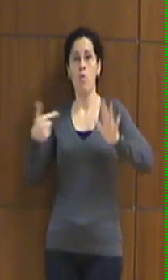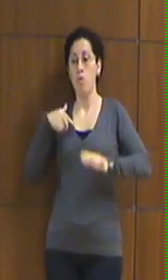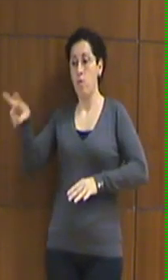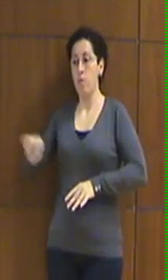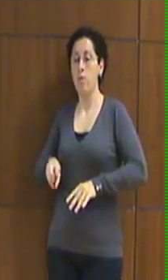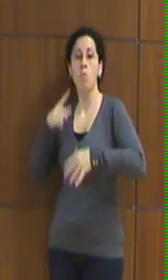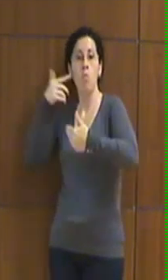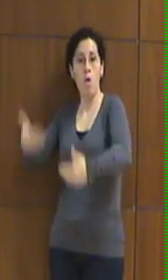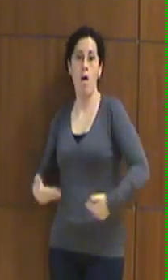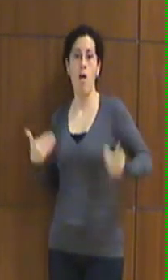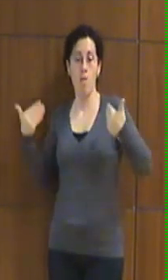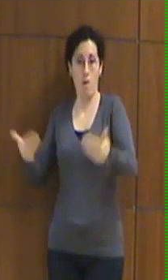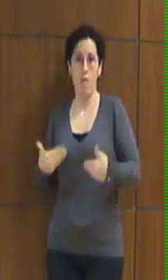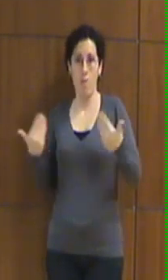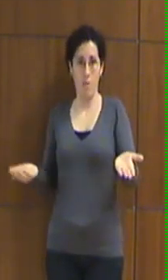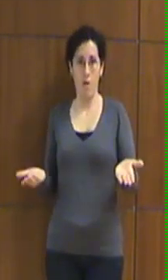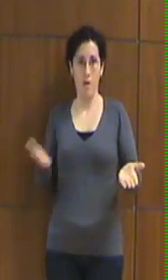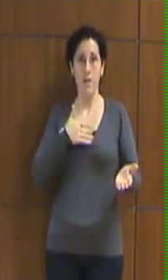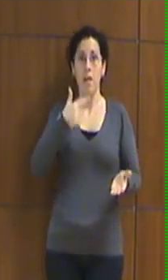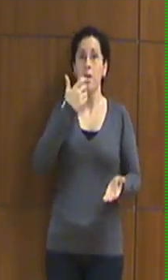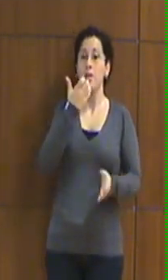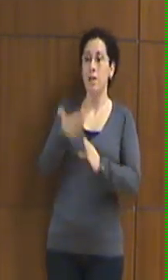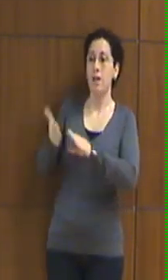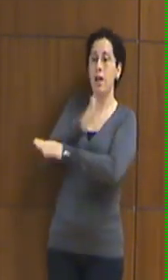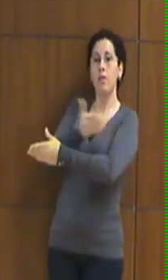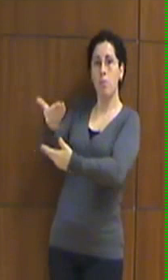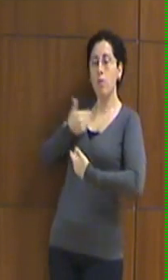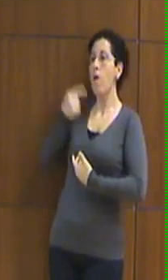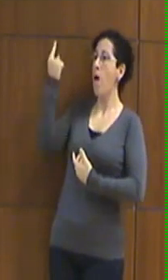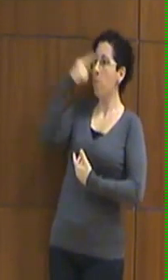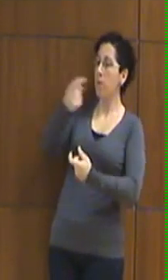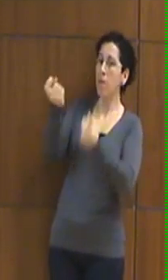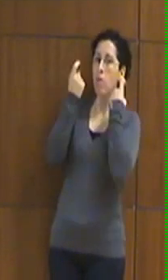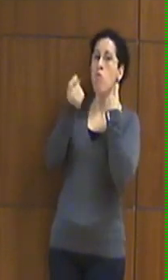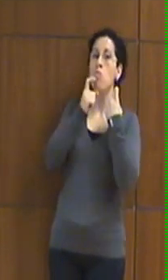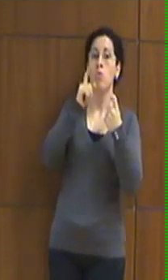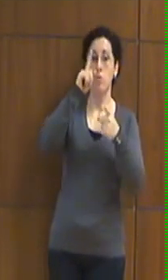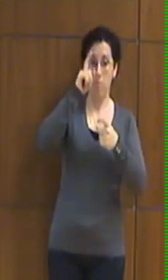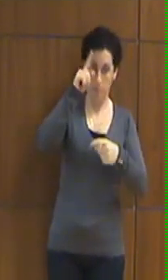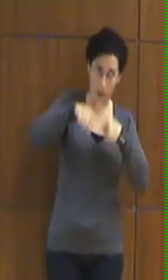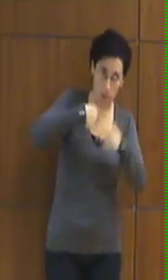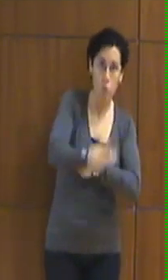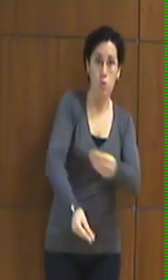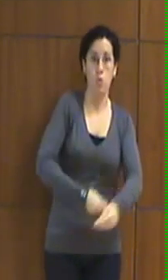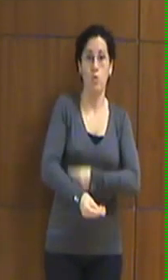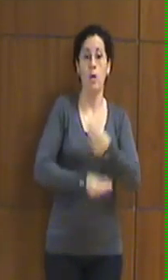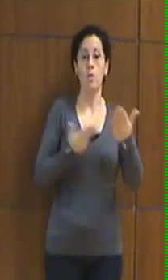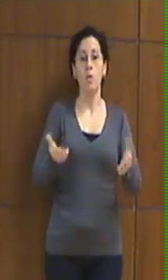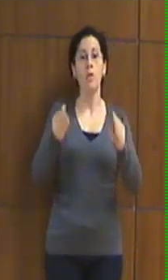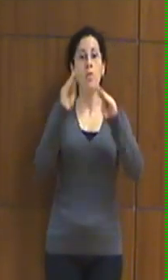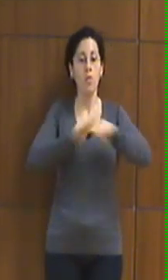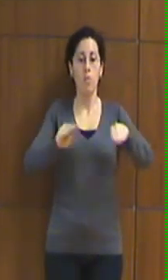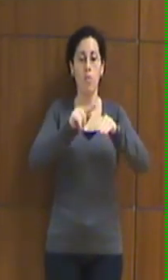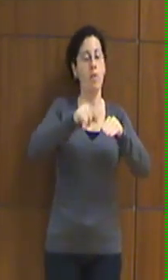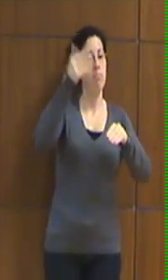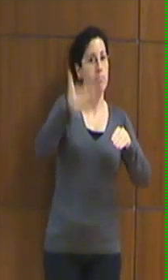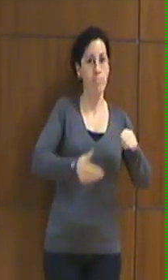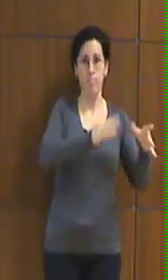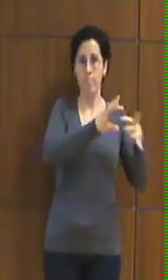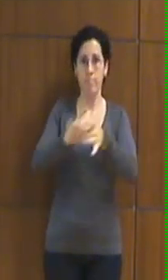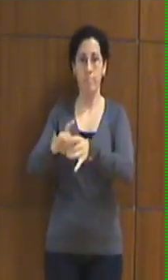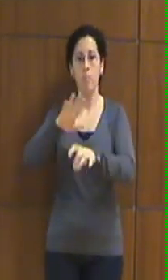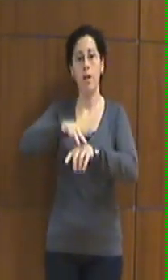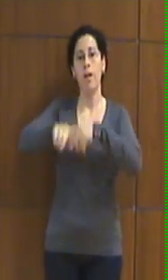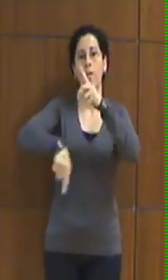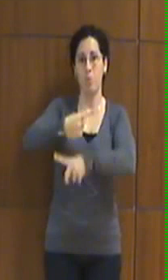ayudándome a utilizar esa precintadora, efectivamente se debe utilizar. Yo creo que el tema de formación es una cosa muy importante a la hora de aplicar tecnologías con la gente con